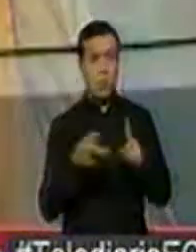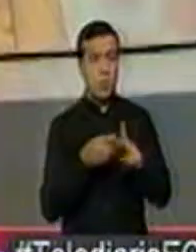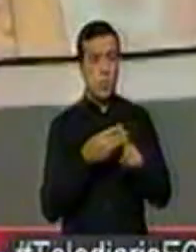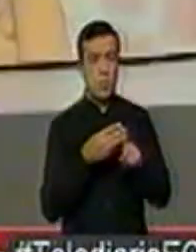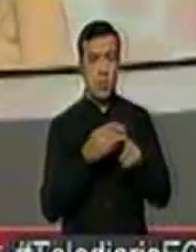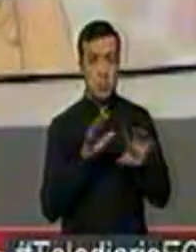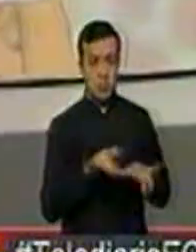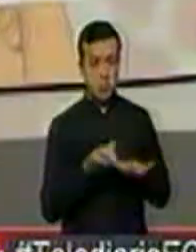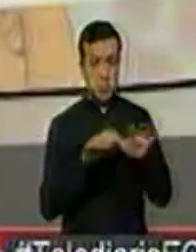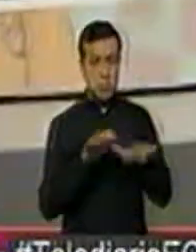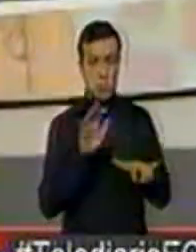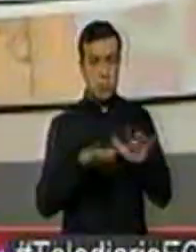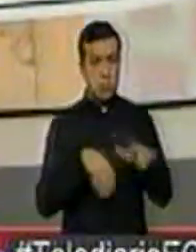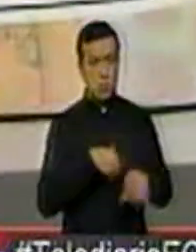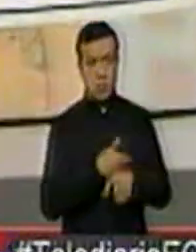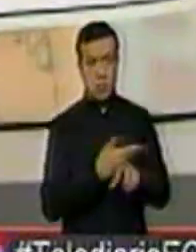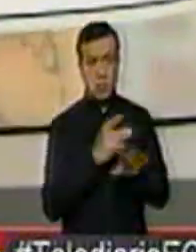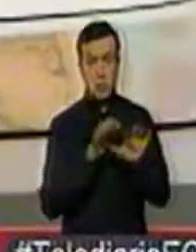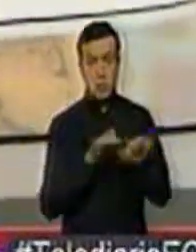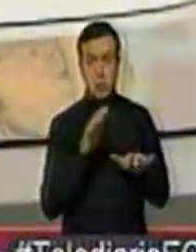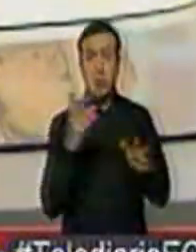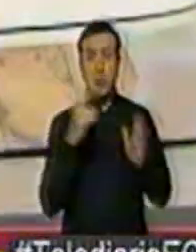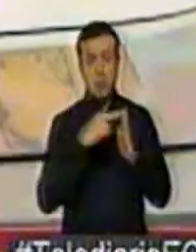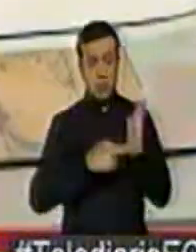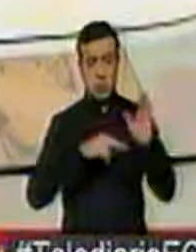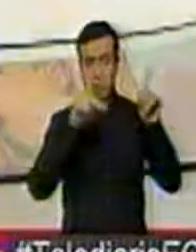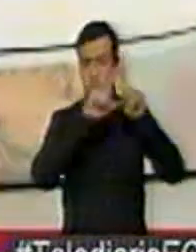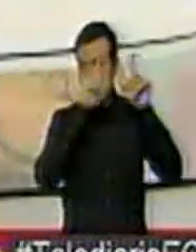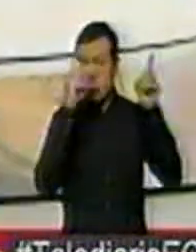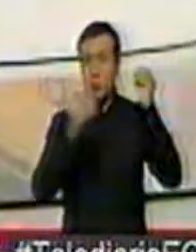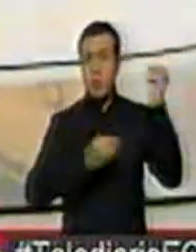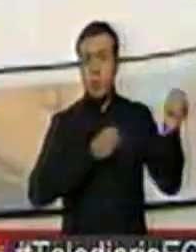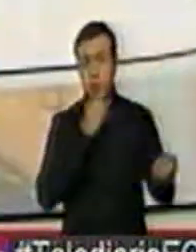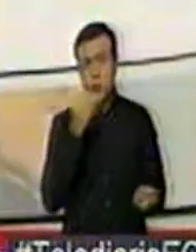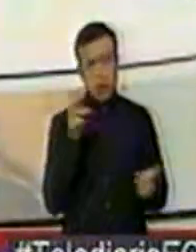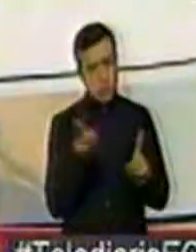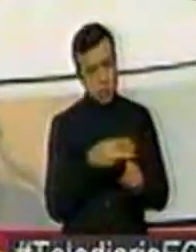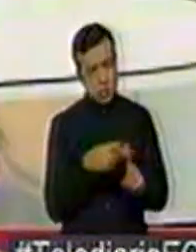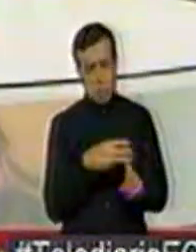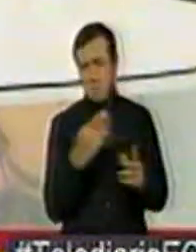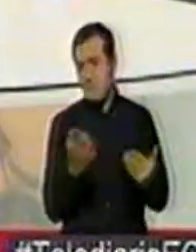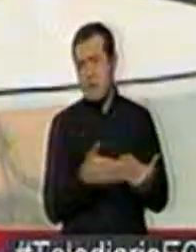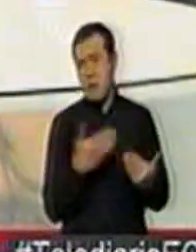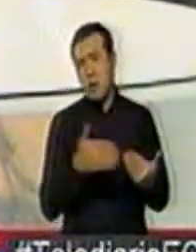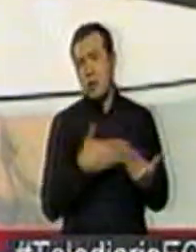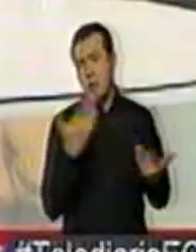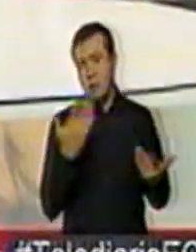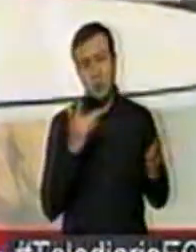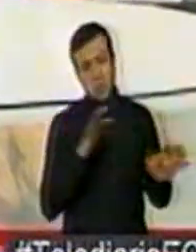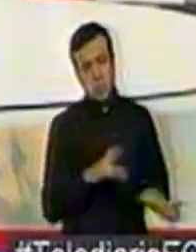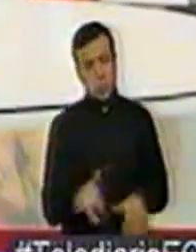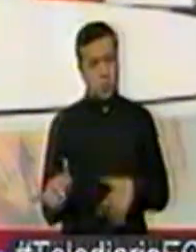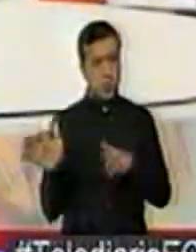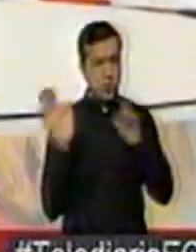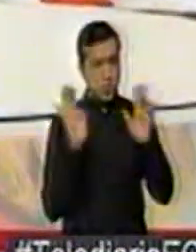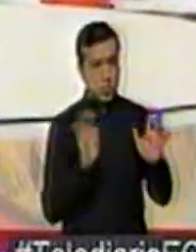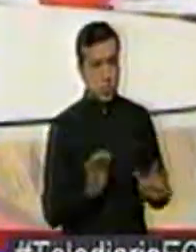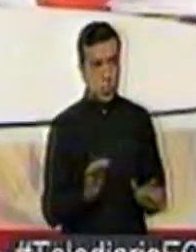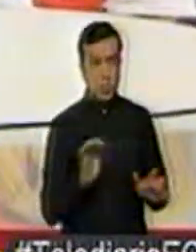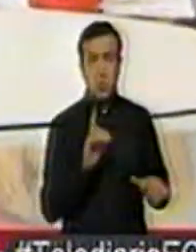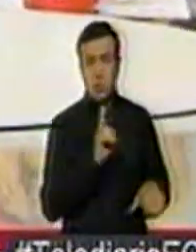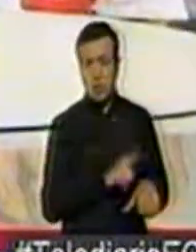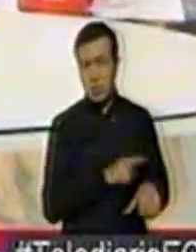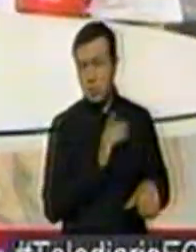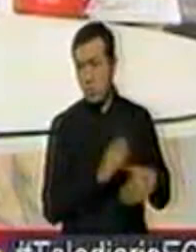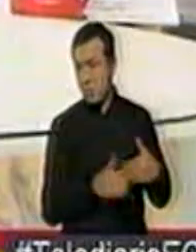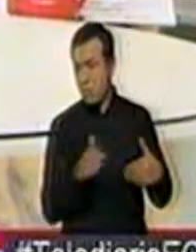todo el día entonces cómo registró una empresa a través del internet a través de una computadora en el tiempo